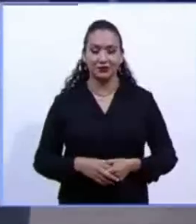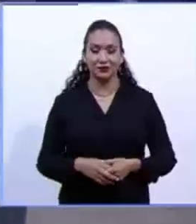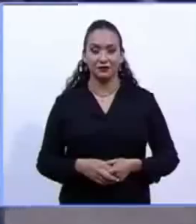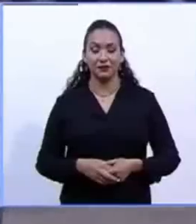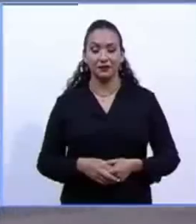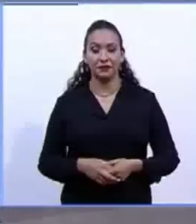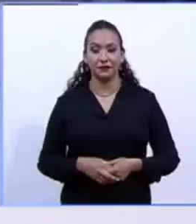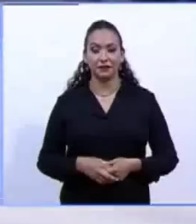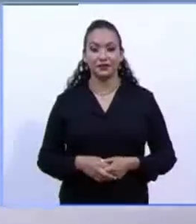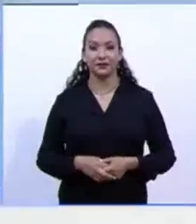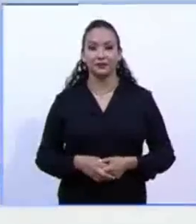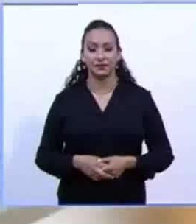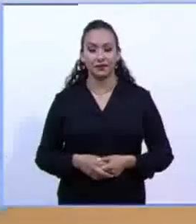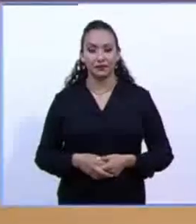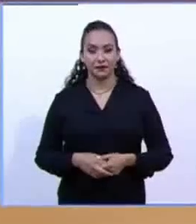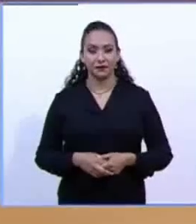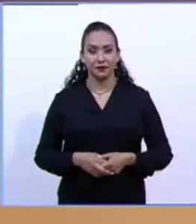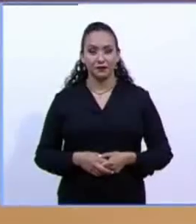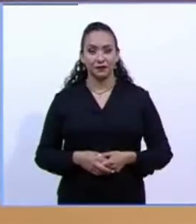públicos.